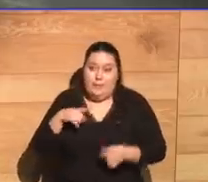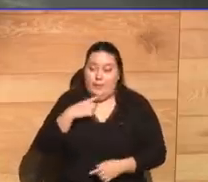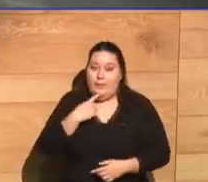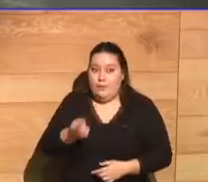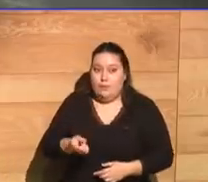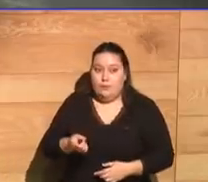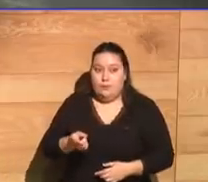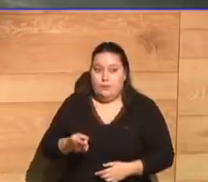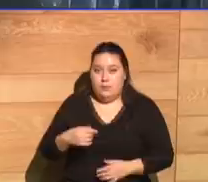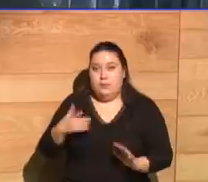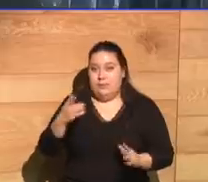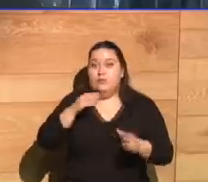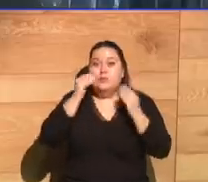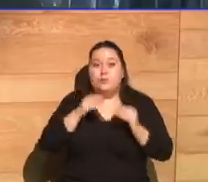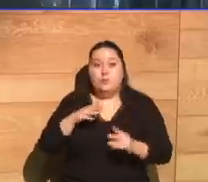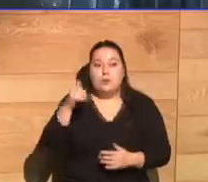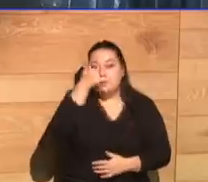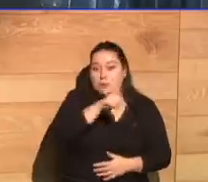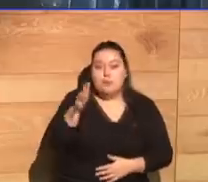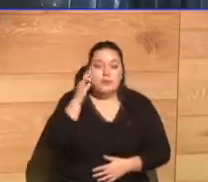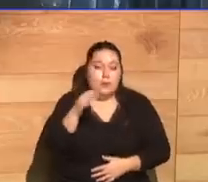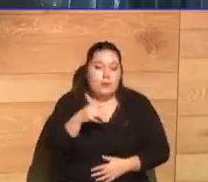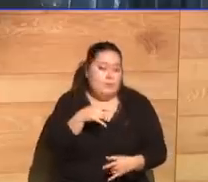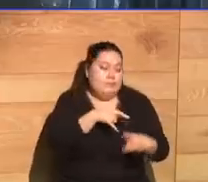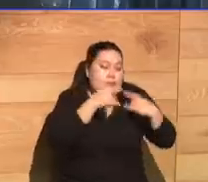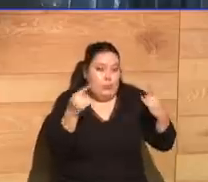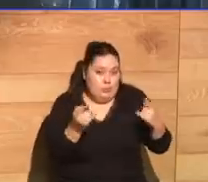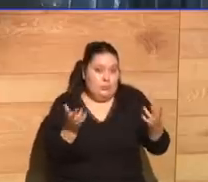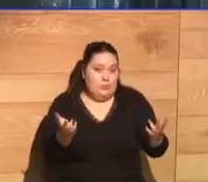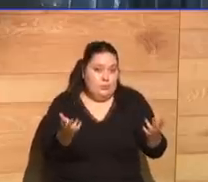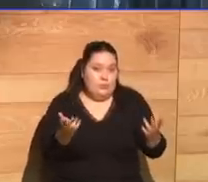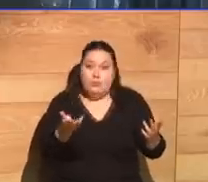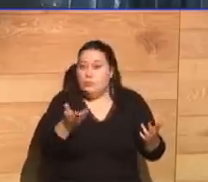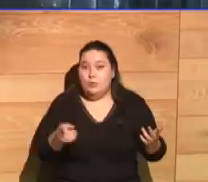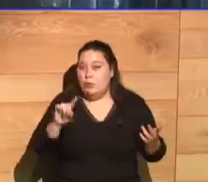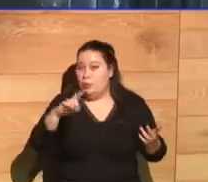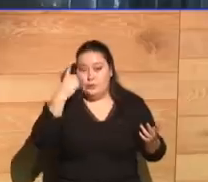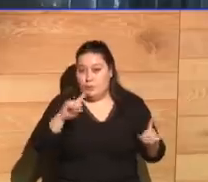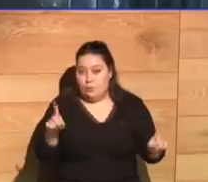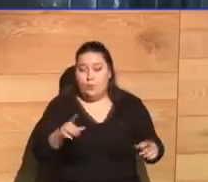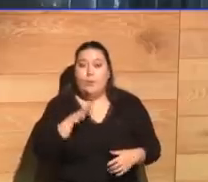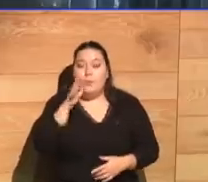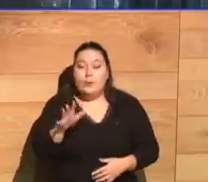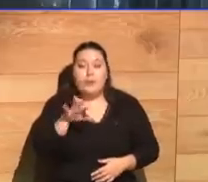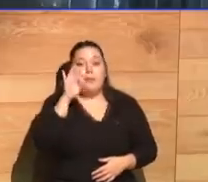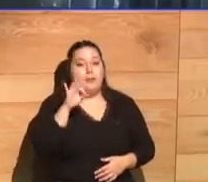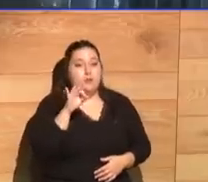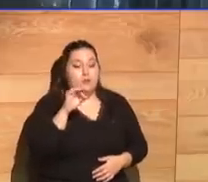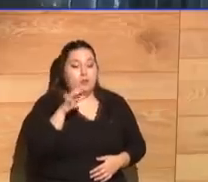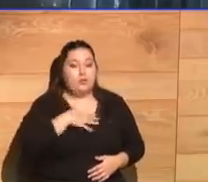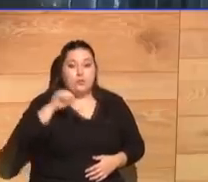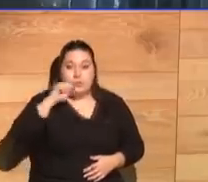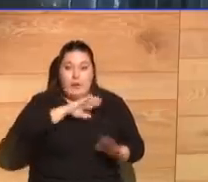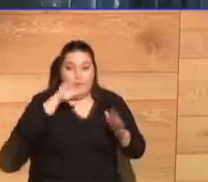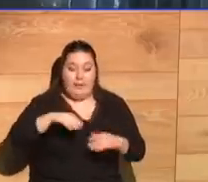cabeza que esto era la historia de un chico y una chica que se enamoran. Y para él eso era lo más importante, porque de hecho la decisión que va a tomar Superman